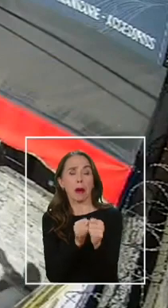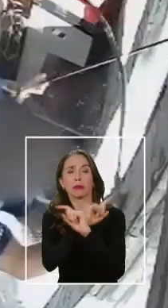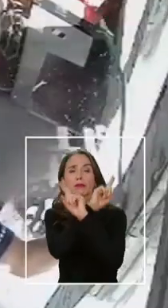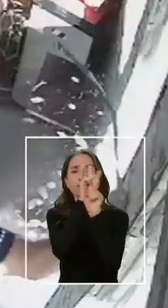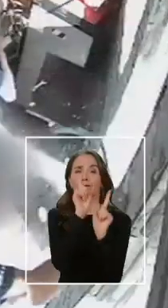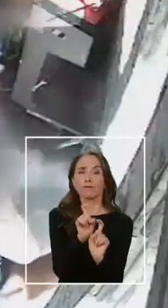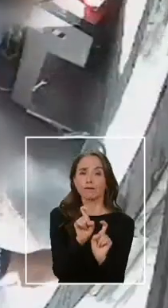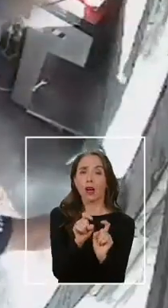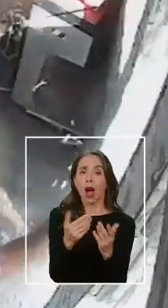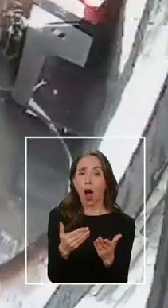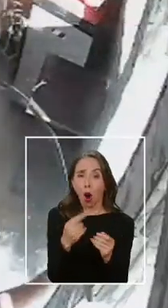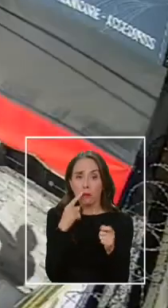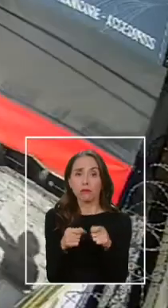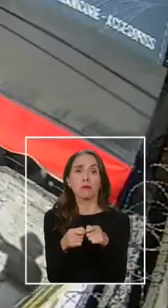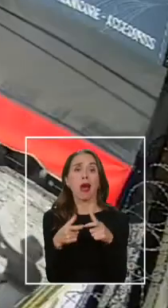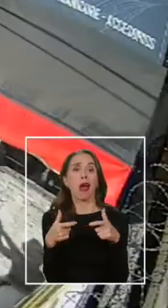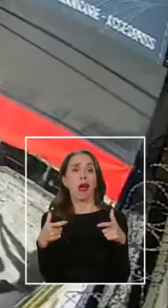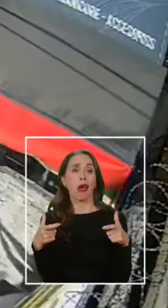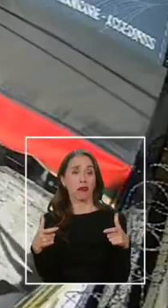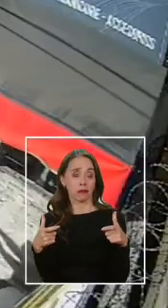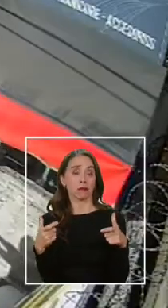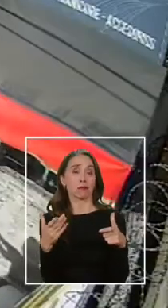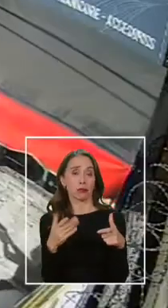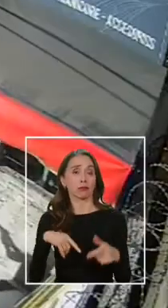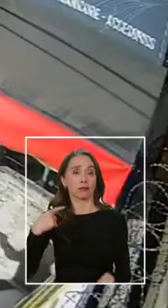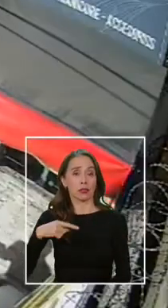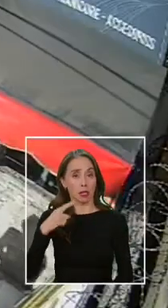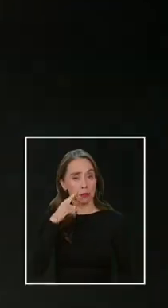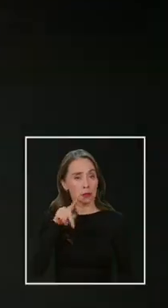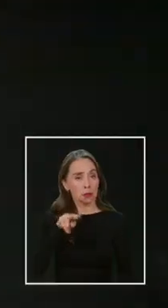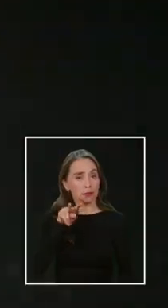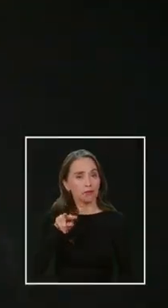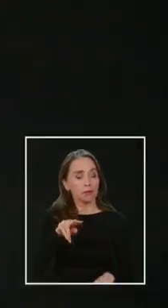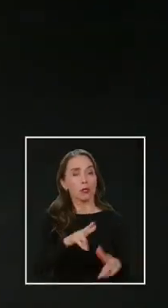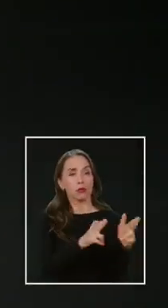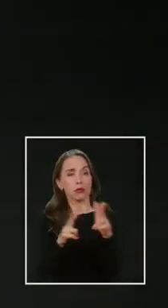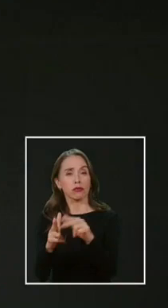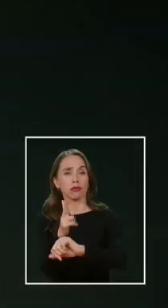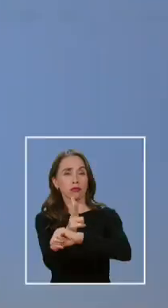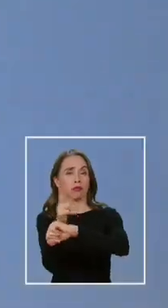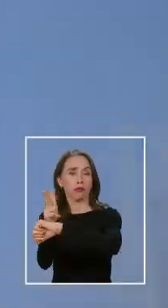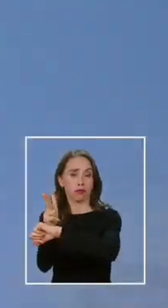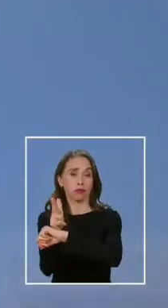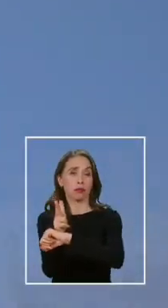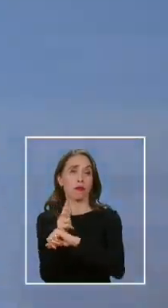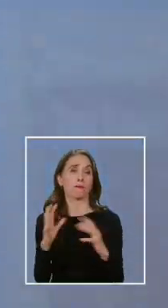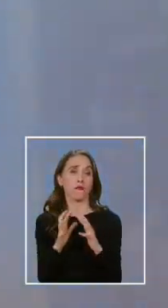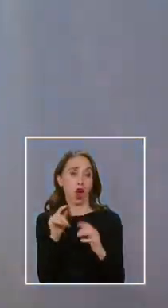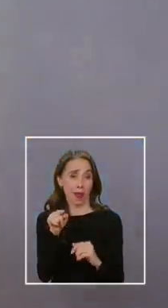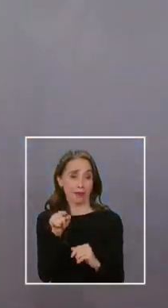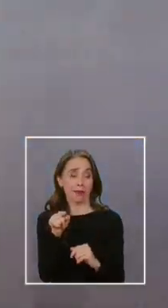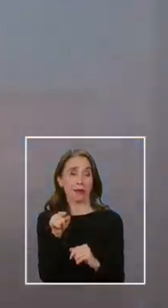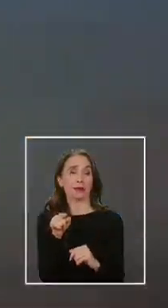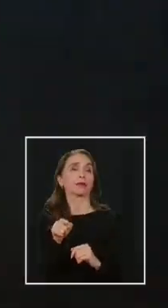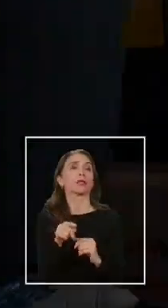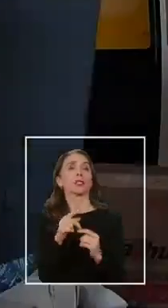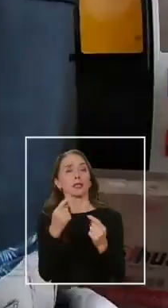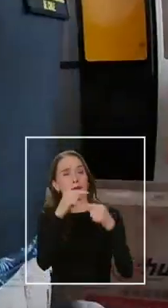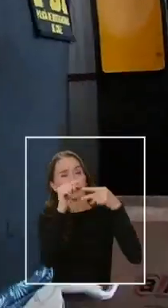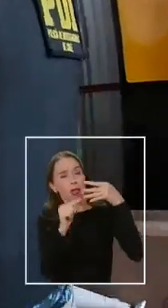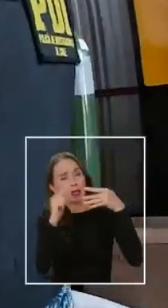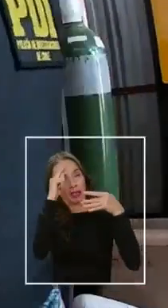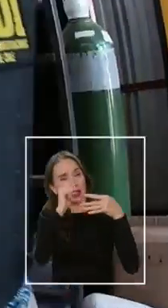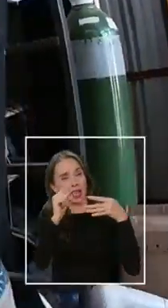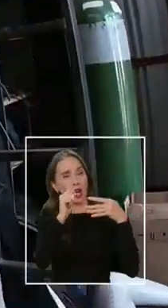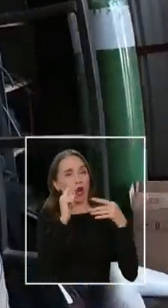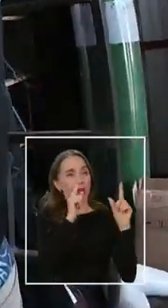Interrogante presente hoy con más fuerza luego de los continuos episodios de violencia. Entre tantas hipótesis,